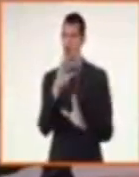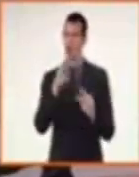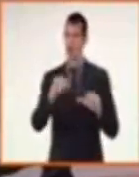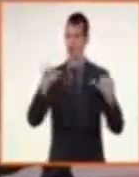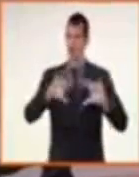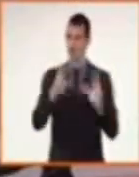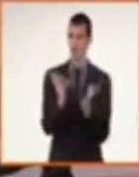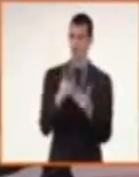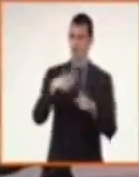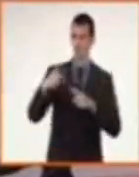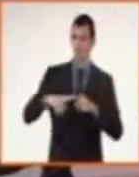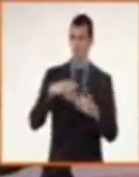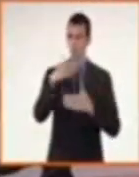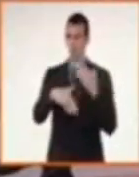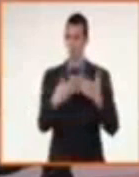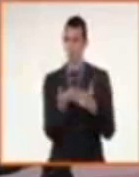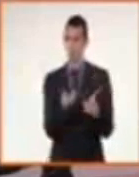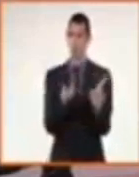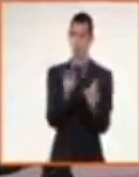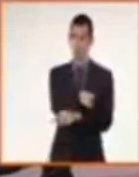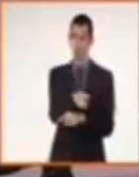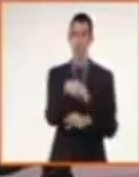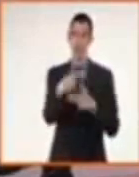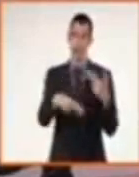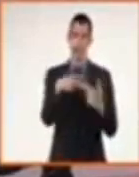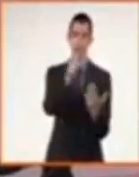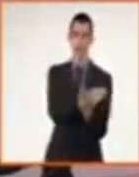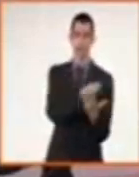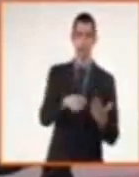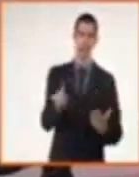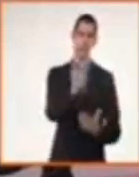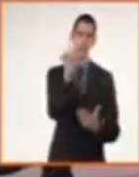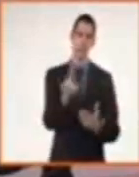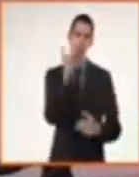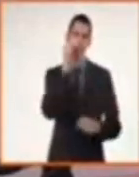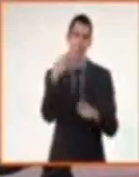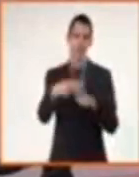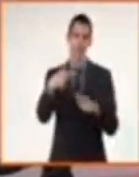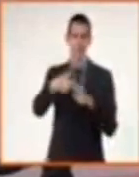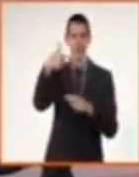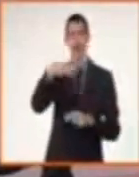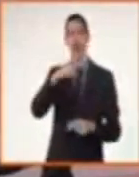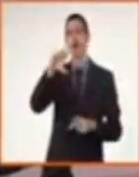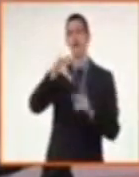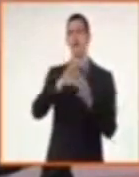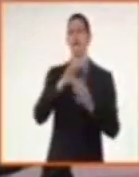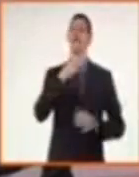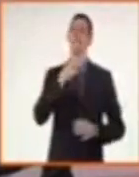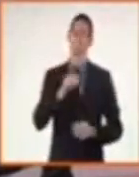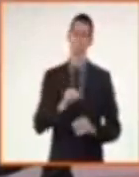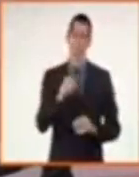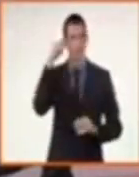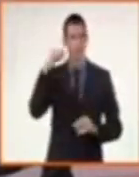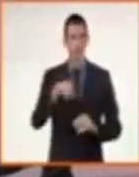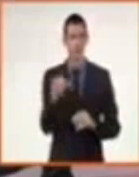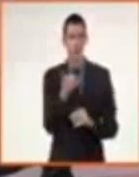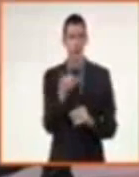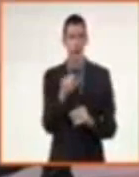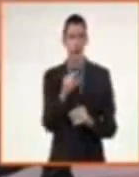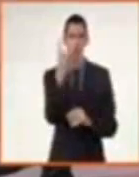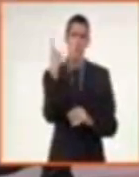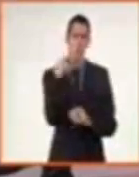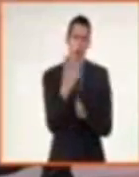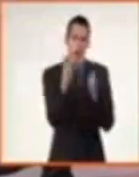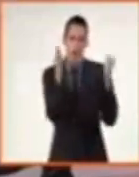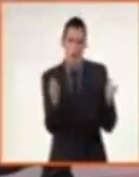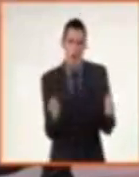además puede significar, Jorge, el hecho de que se trata del tercer proceso electoral en apenas casi menos de un año?